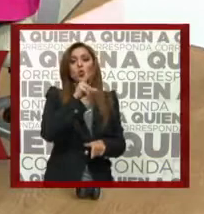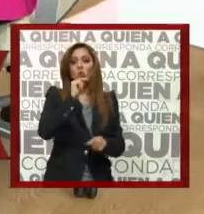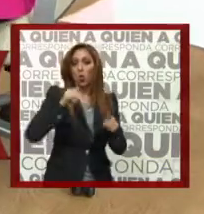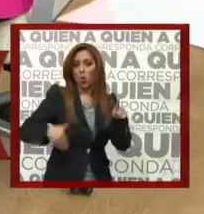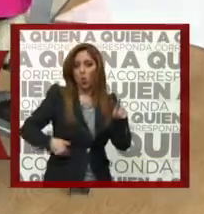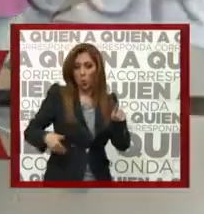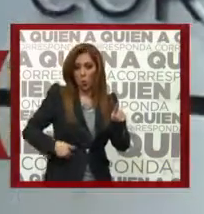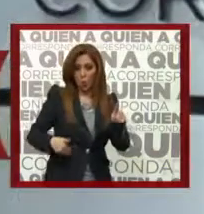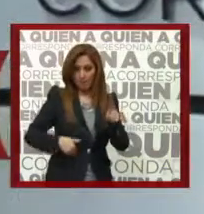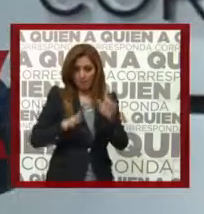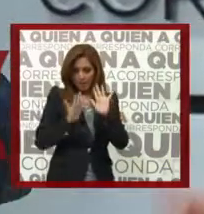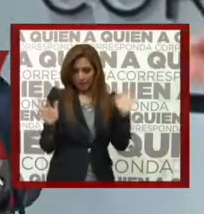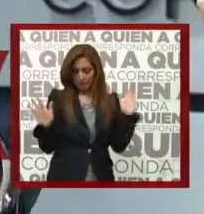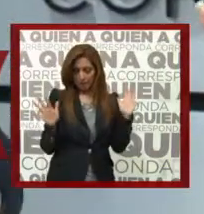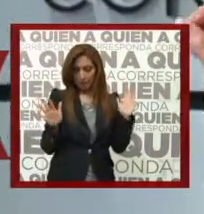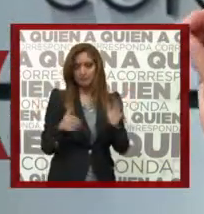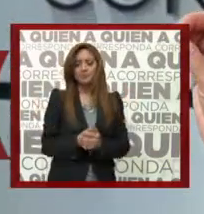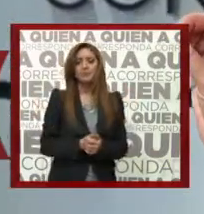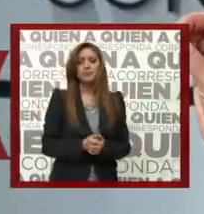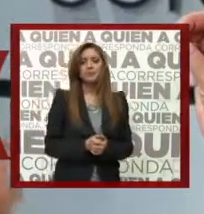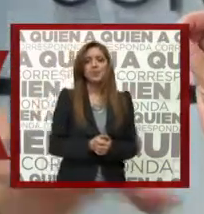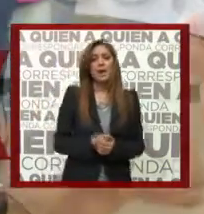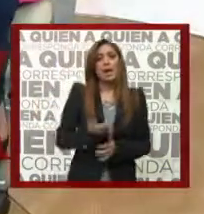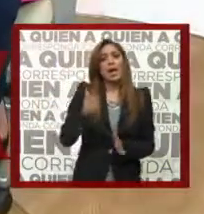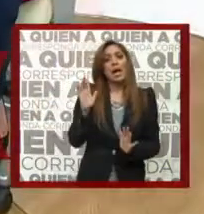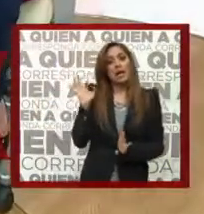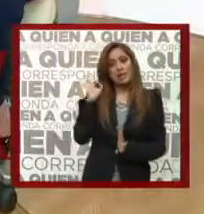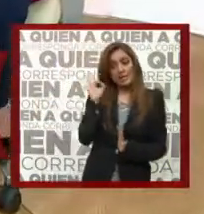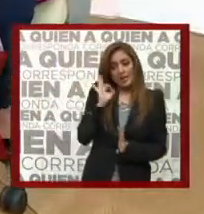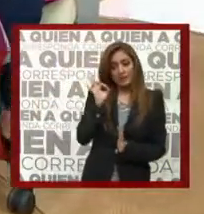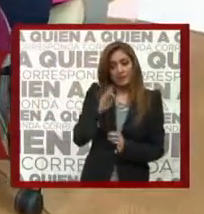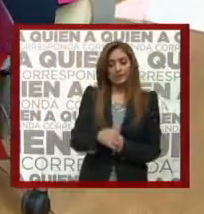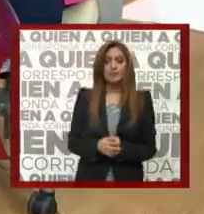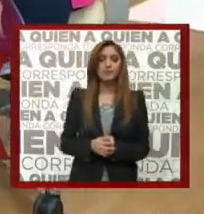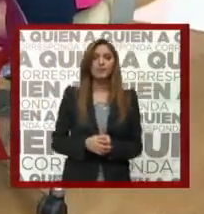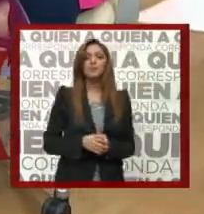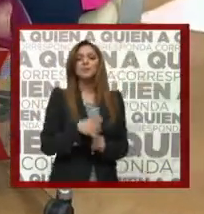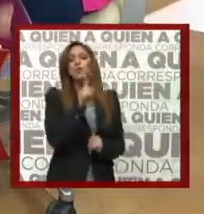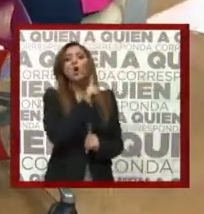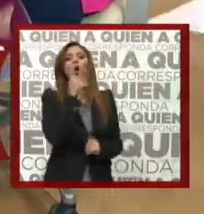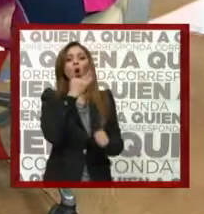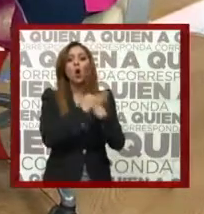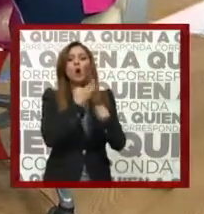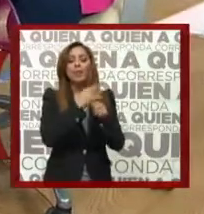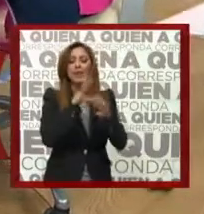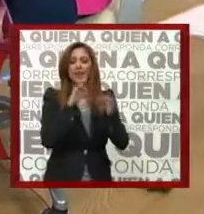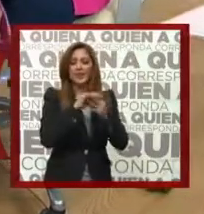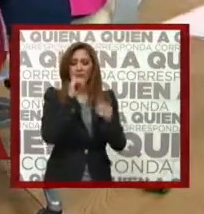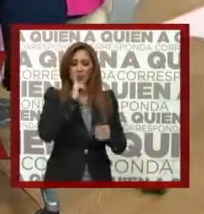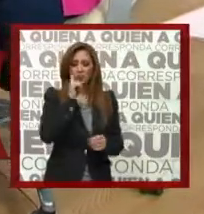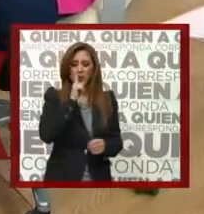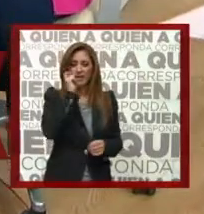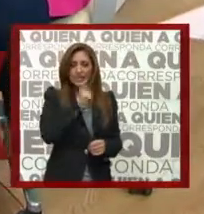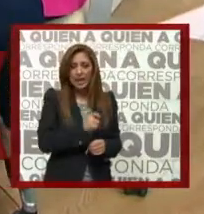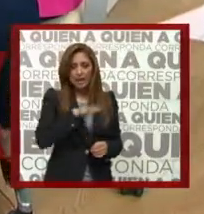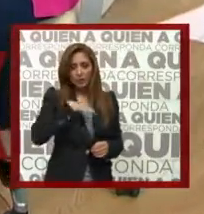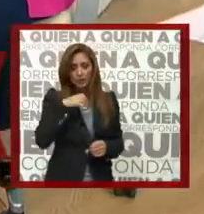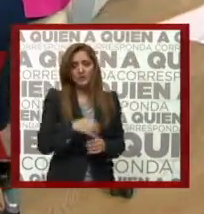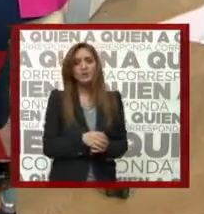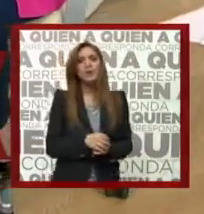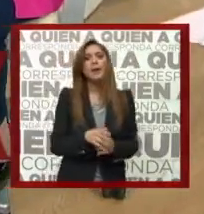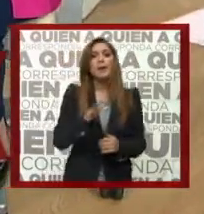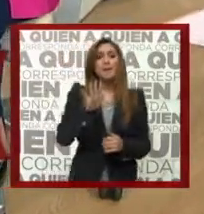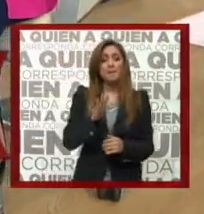vas a acabar en un es inocente después de muchas entrevistas. A lo mejor. No, a lo mejor. Estamos hablando de esos casos donde las mujeres porque han abusado. Porque acuérdate que en estos asuntos son